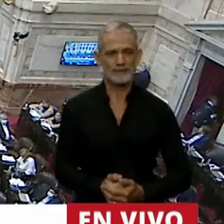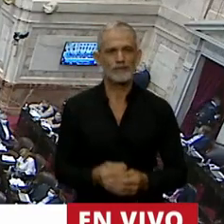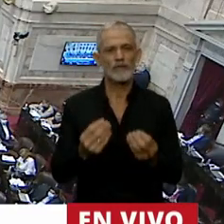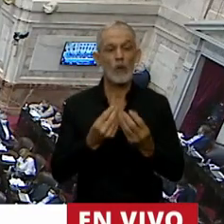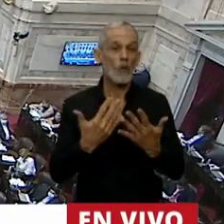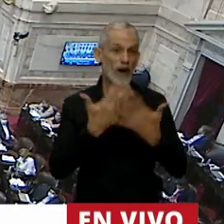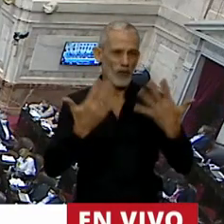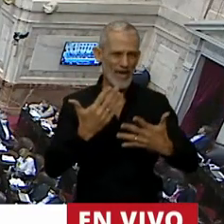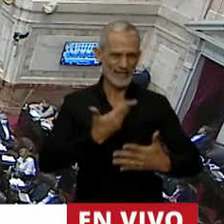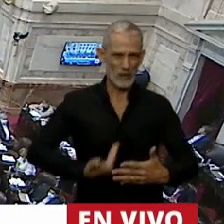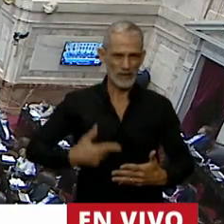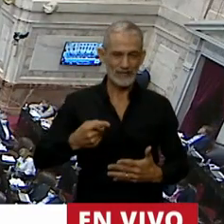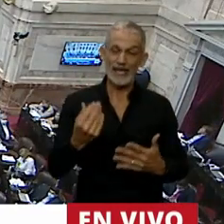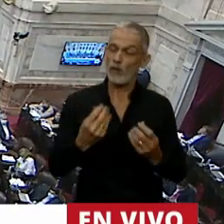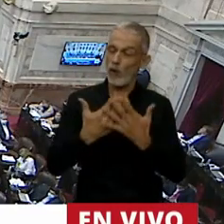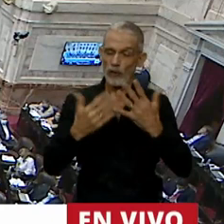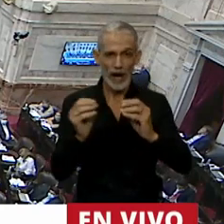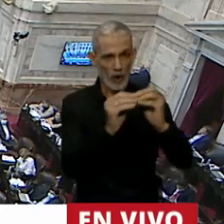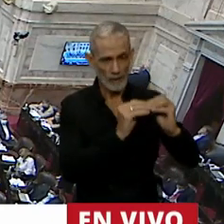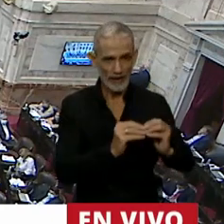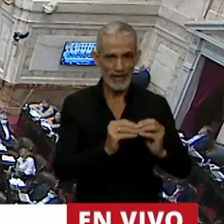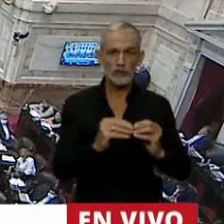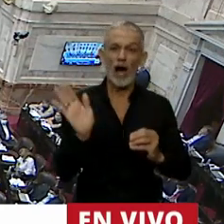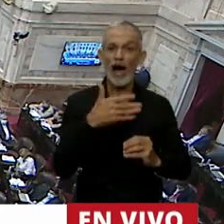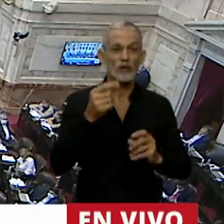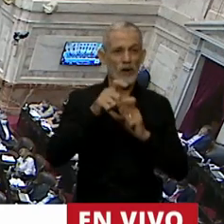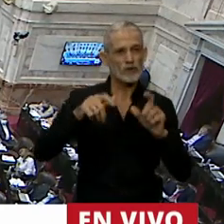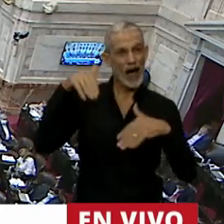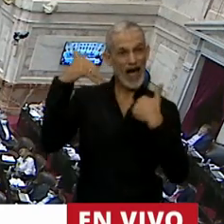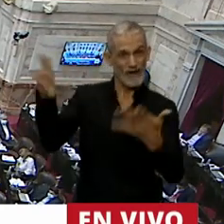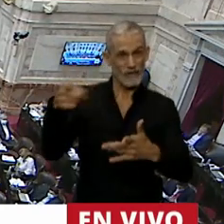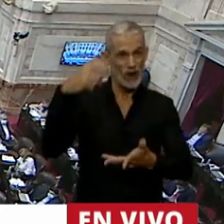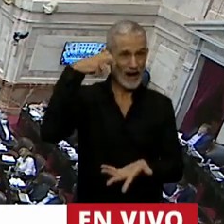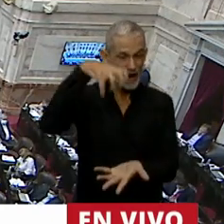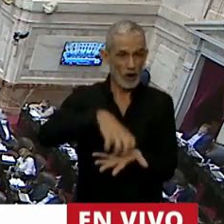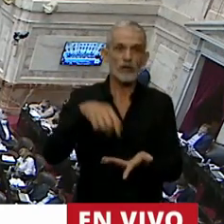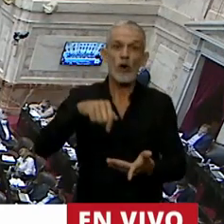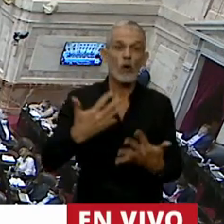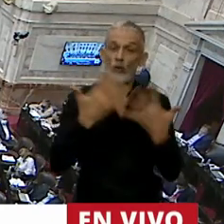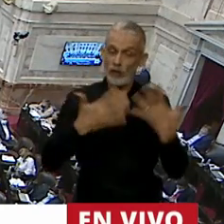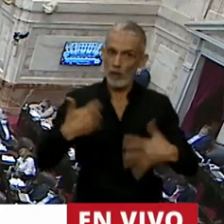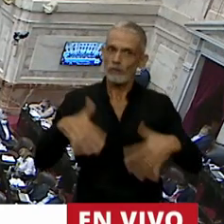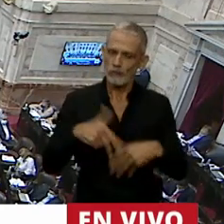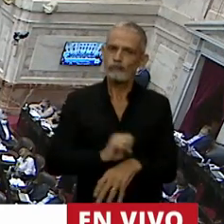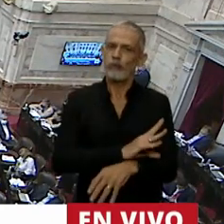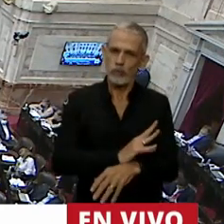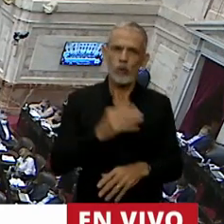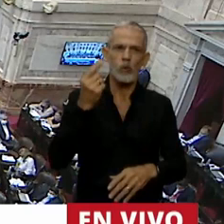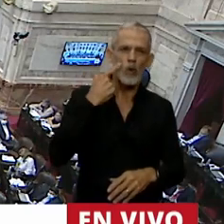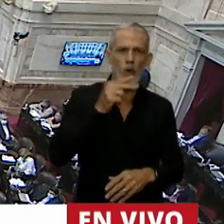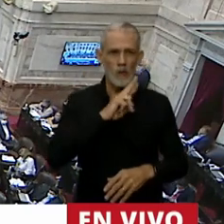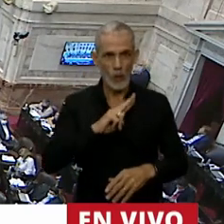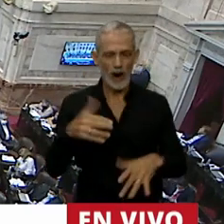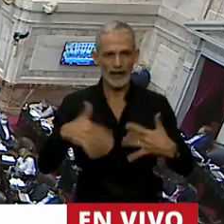Buenos días, señor presidente. Buenos días, colegas. Buenos días a todos los que están afuera también esperando. Hoy es un día emocionante para muchas y muchos de